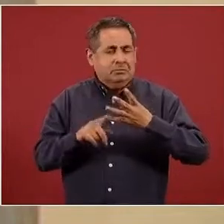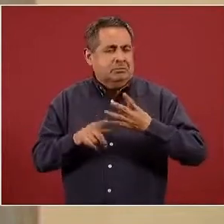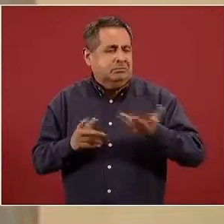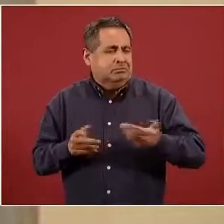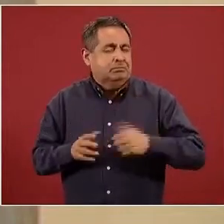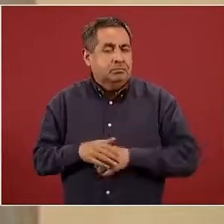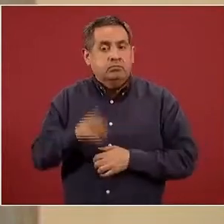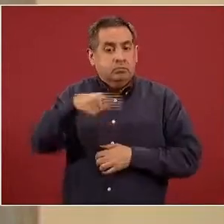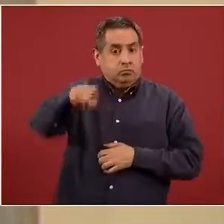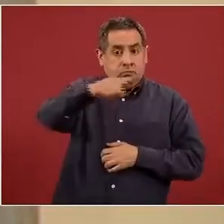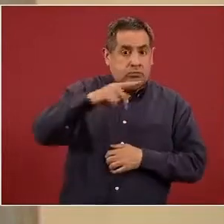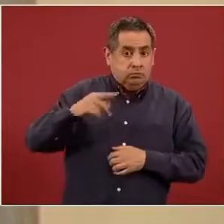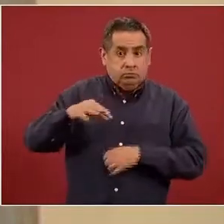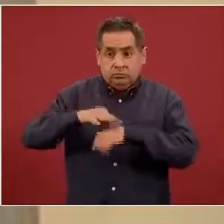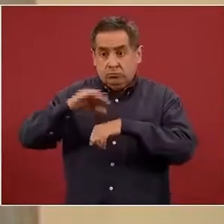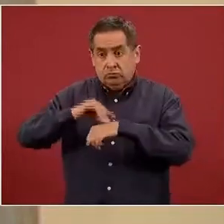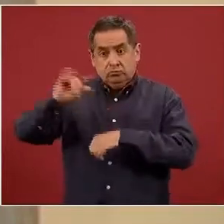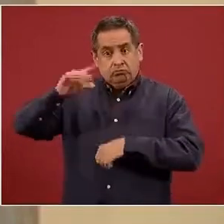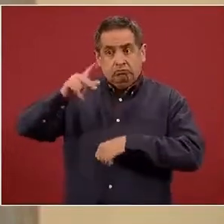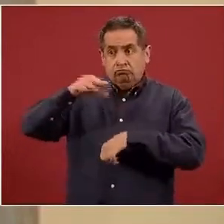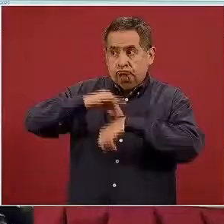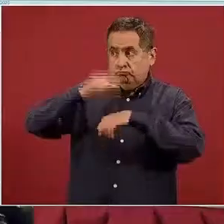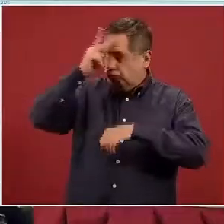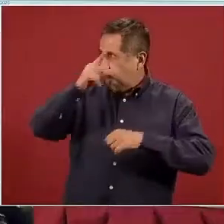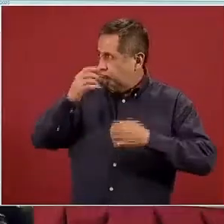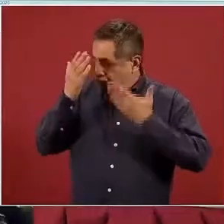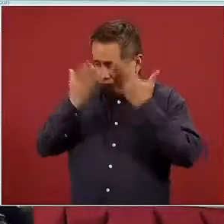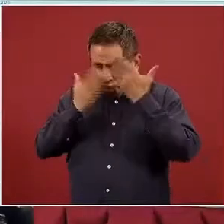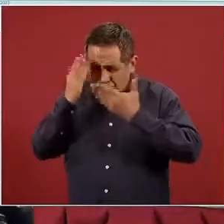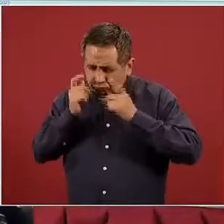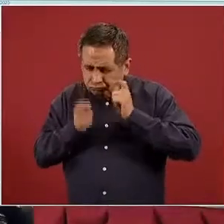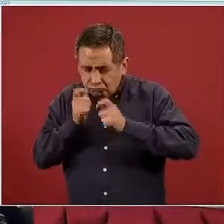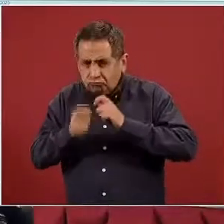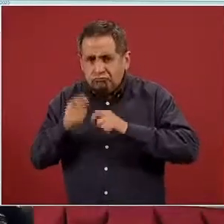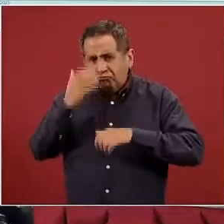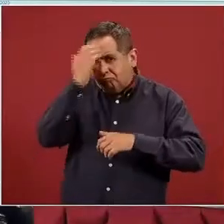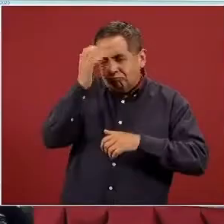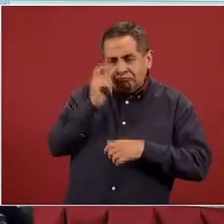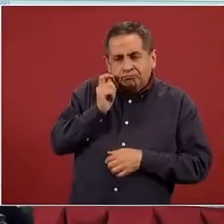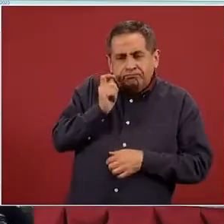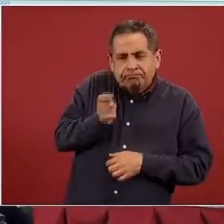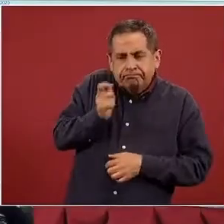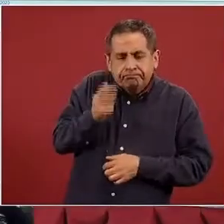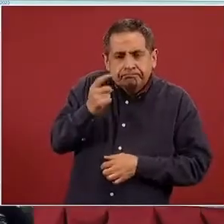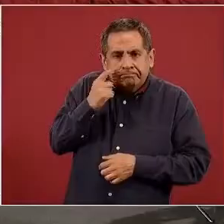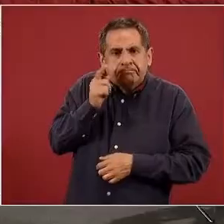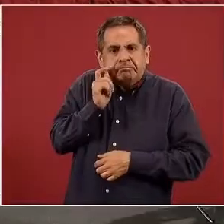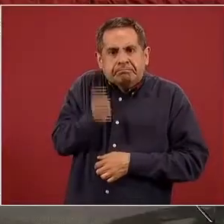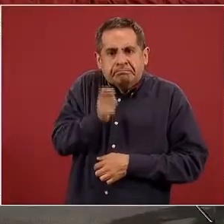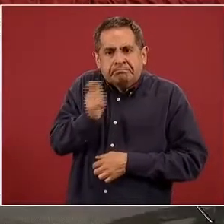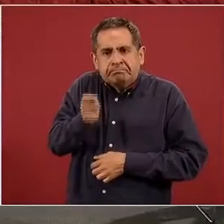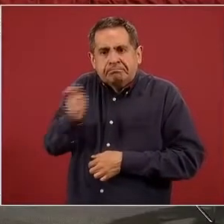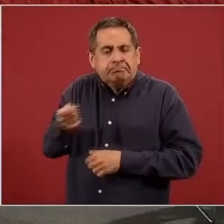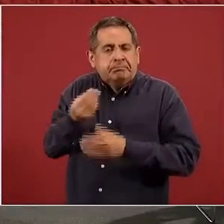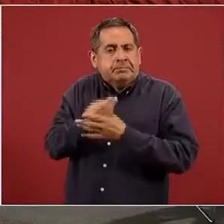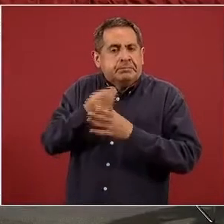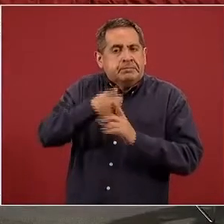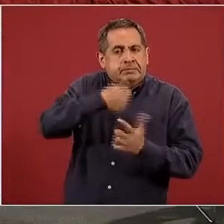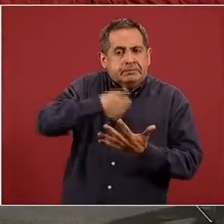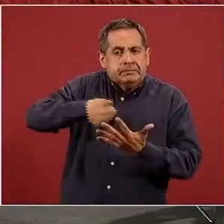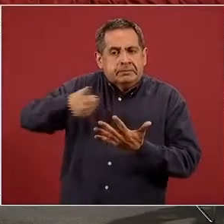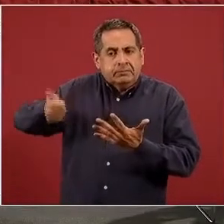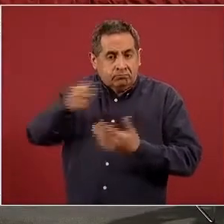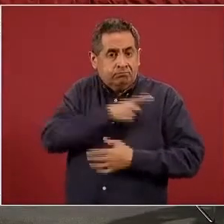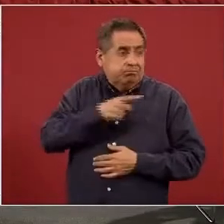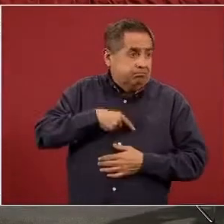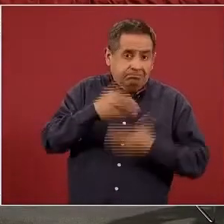como profesionales de la salud, como los papás, como los usuarios, todas personas se tienen que meter a qué significa o qué es lo que ofrece cada